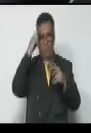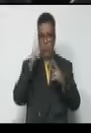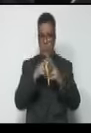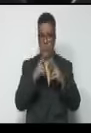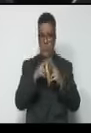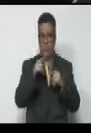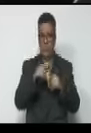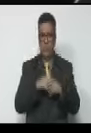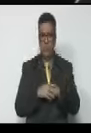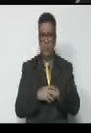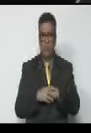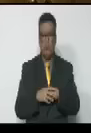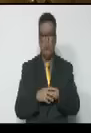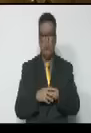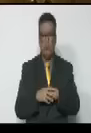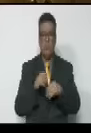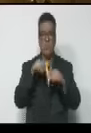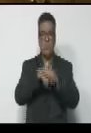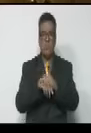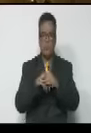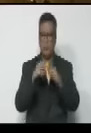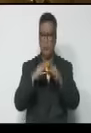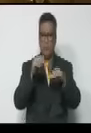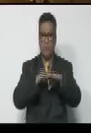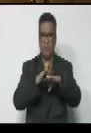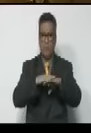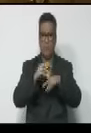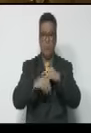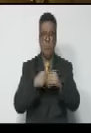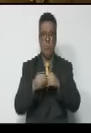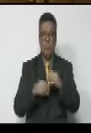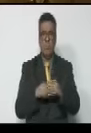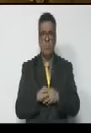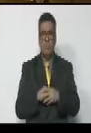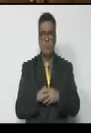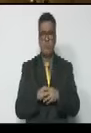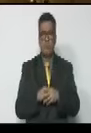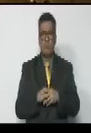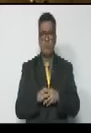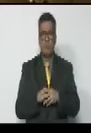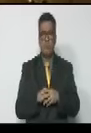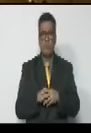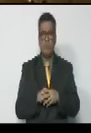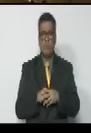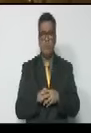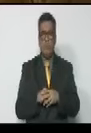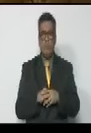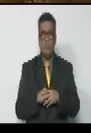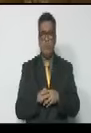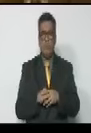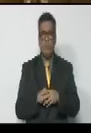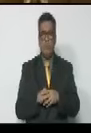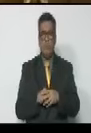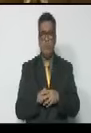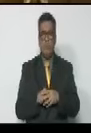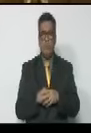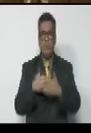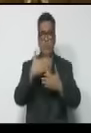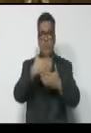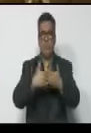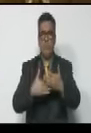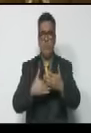conocemos, incluso en los detalles. Se trata del acto